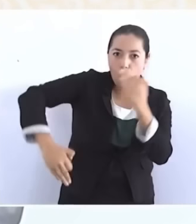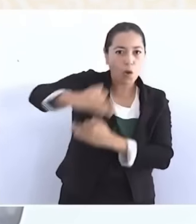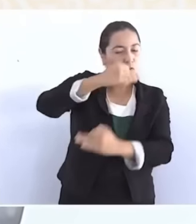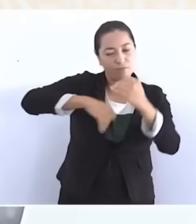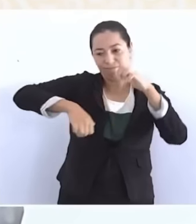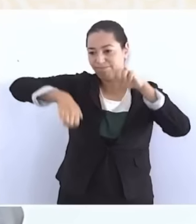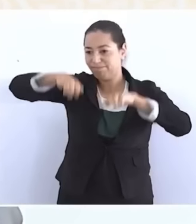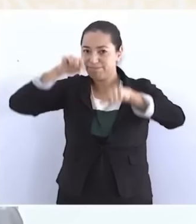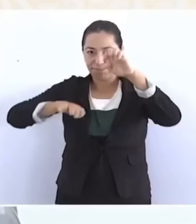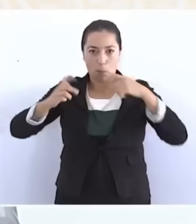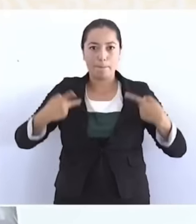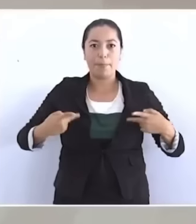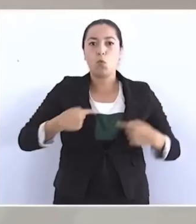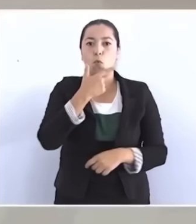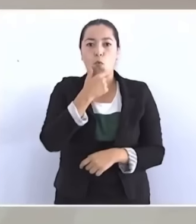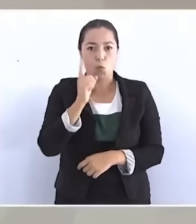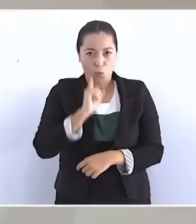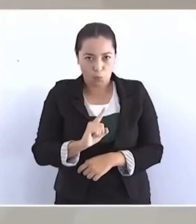adultos mayores.